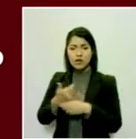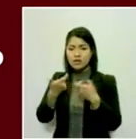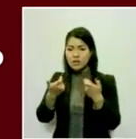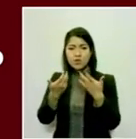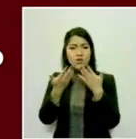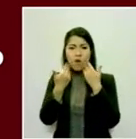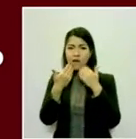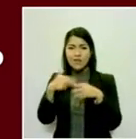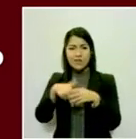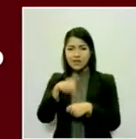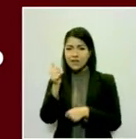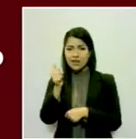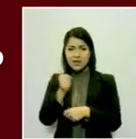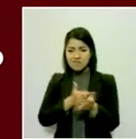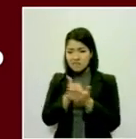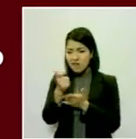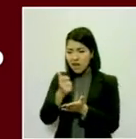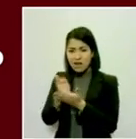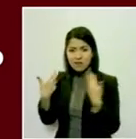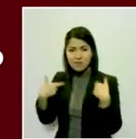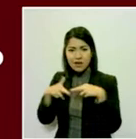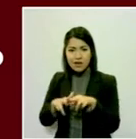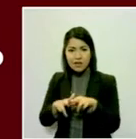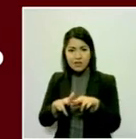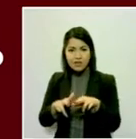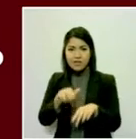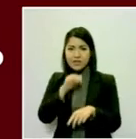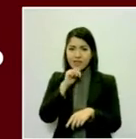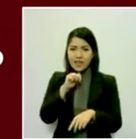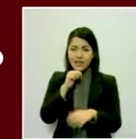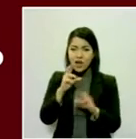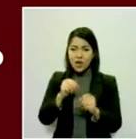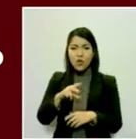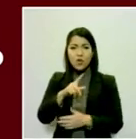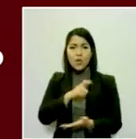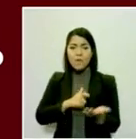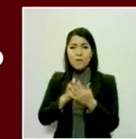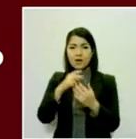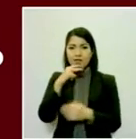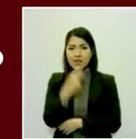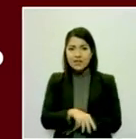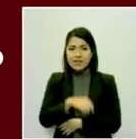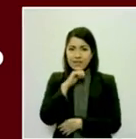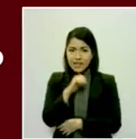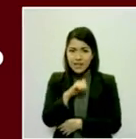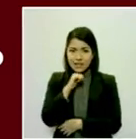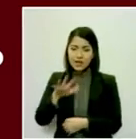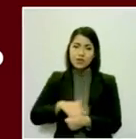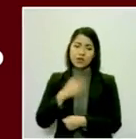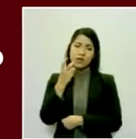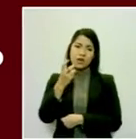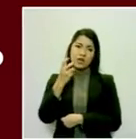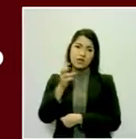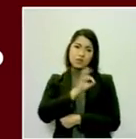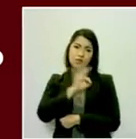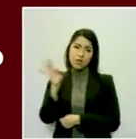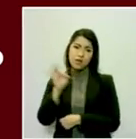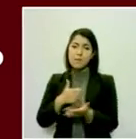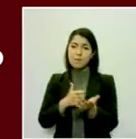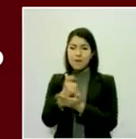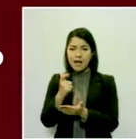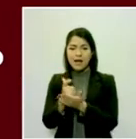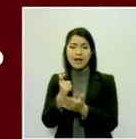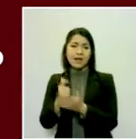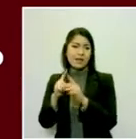dinero entonces para pagar nóminas y prestaciones decembrinas. Entonces, con esa ampliación nos permitieron pagar